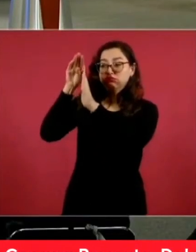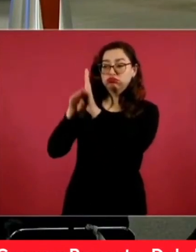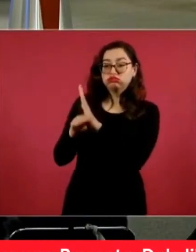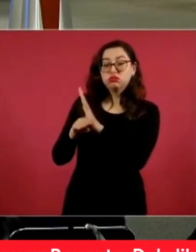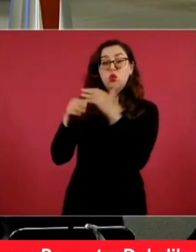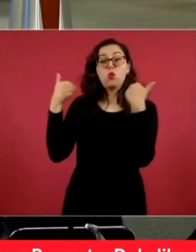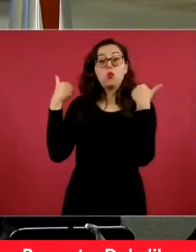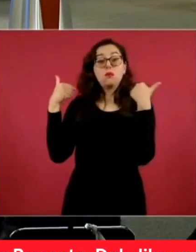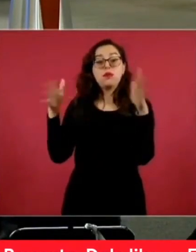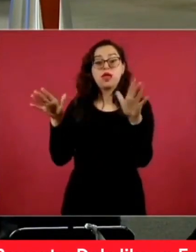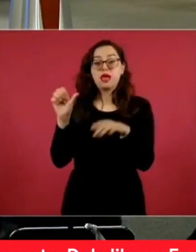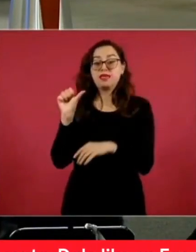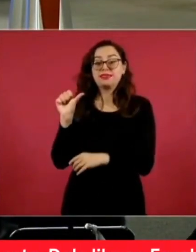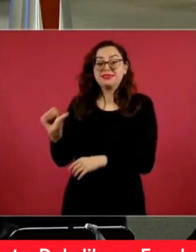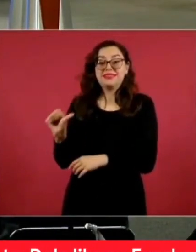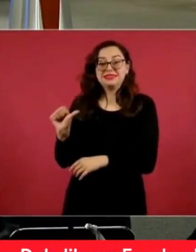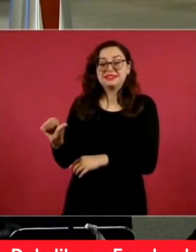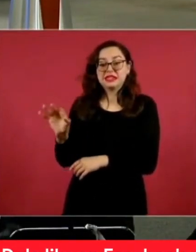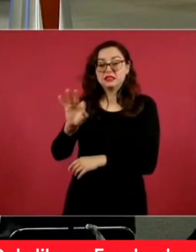Esto es...